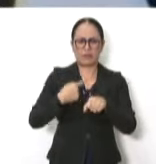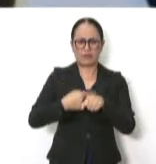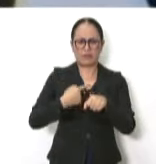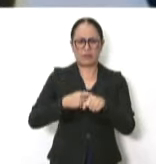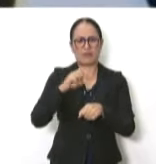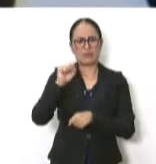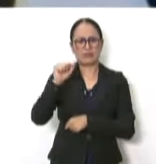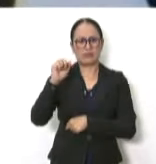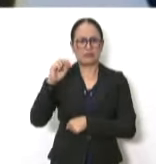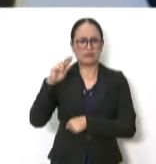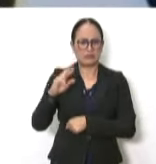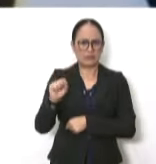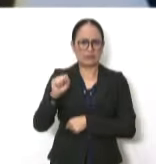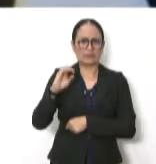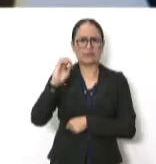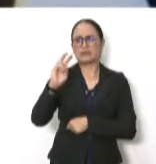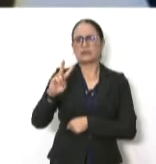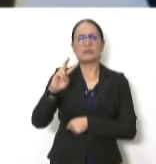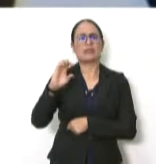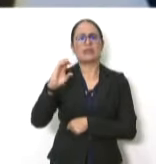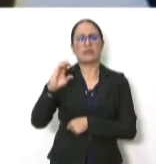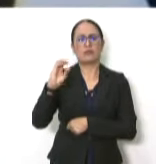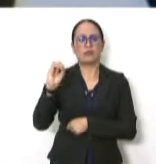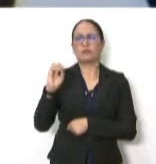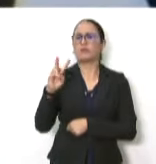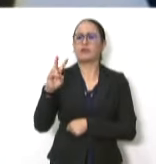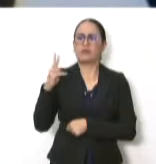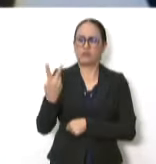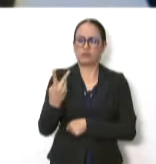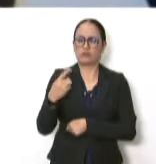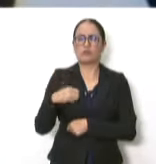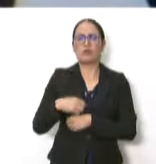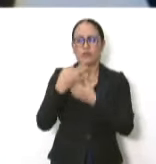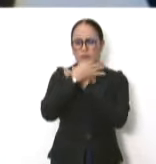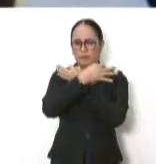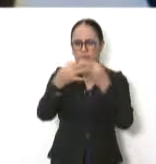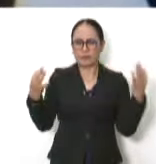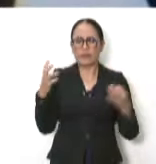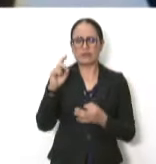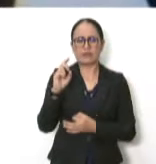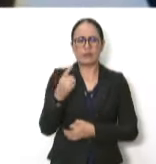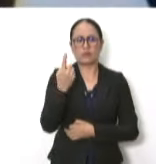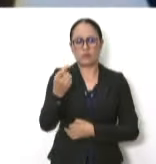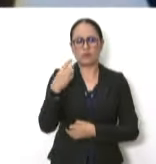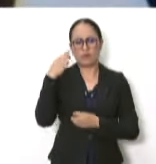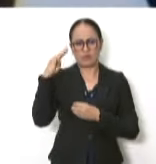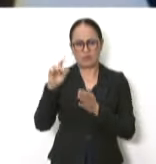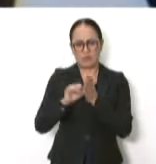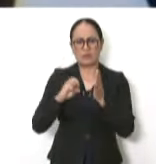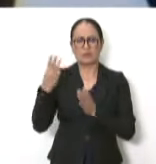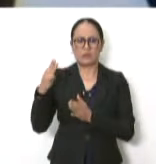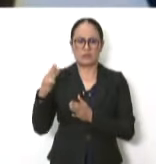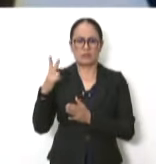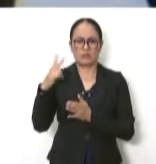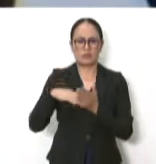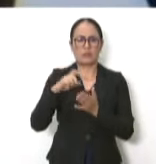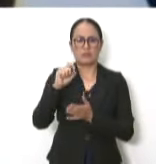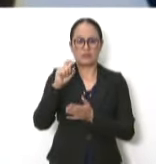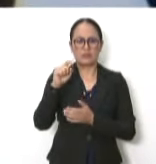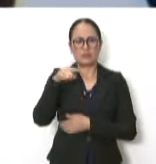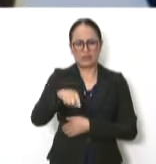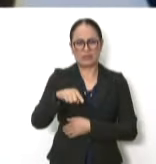virus SARS-CoV-2, publicado el 31 de marzo de 2020, emitido por la Secretaría de